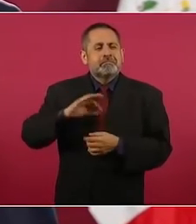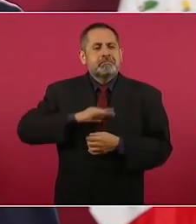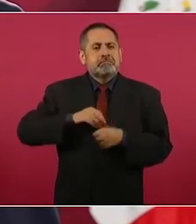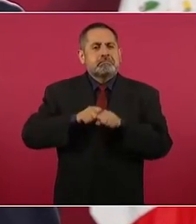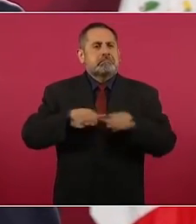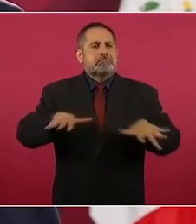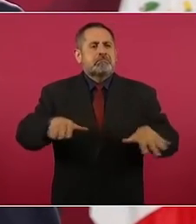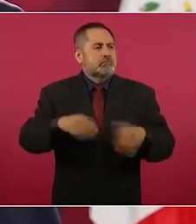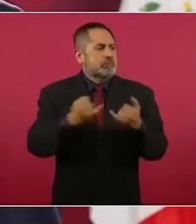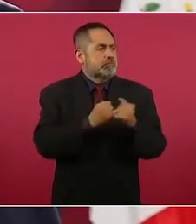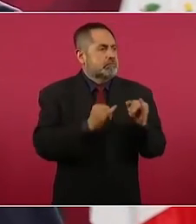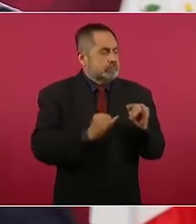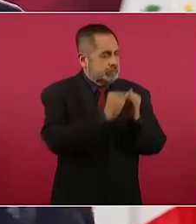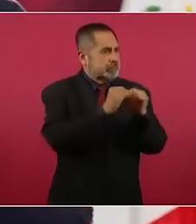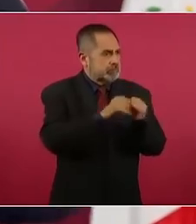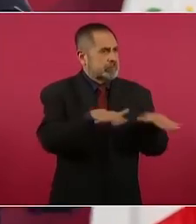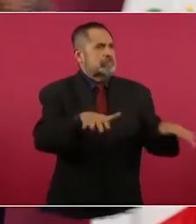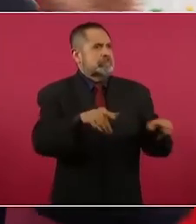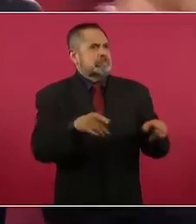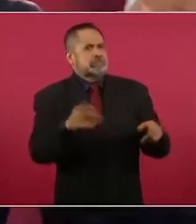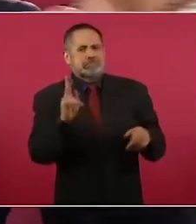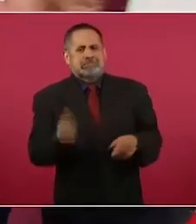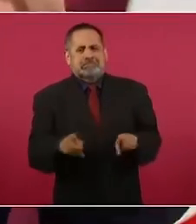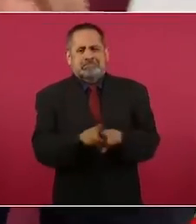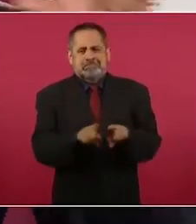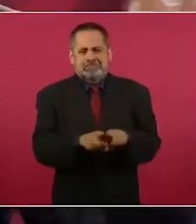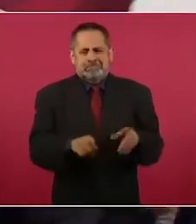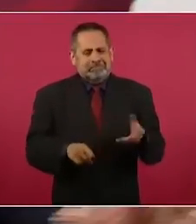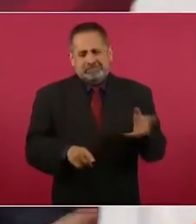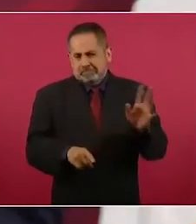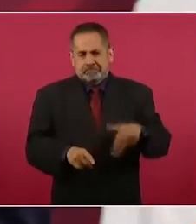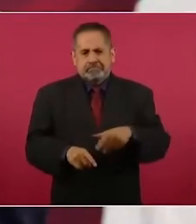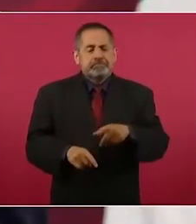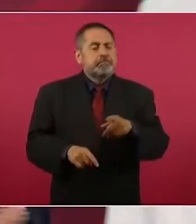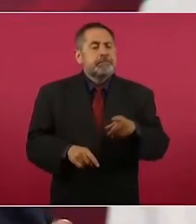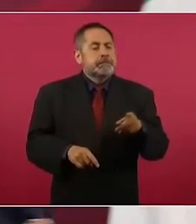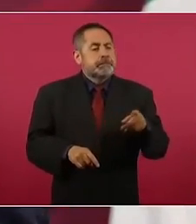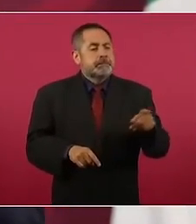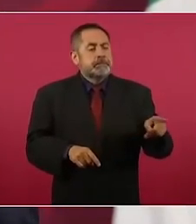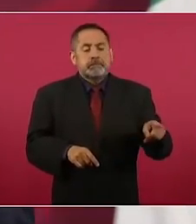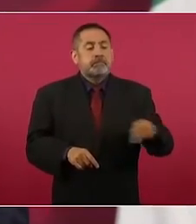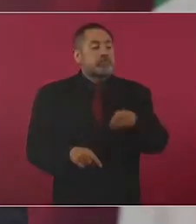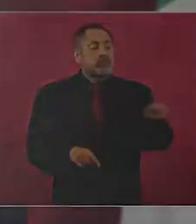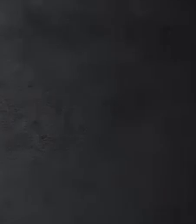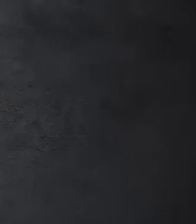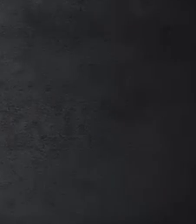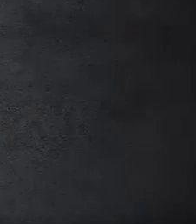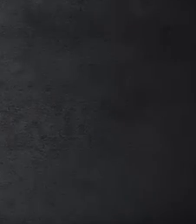tenían el propósito de desmantelar